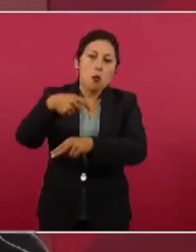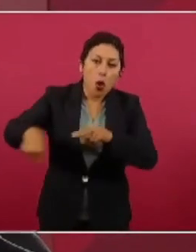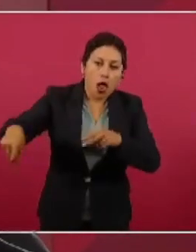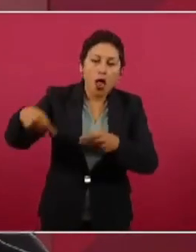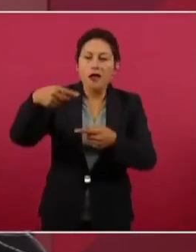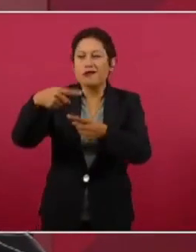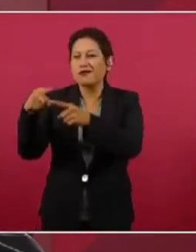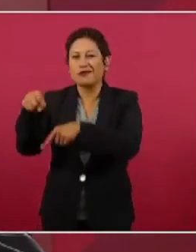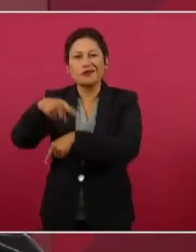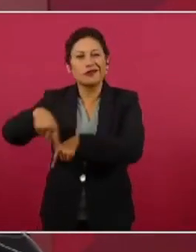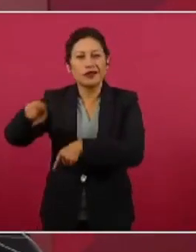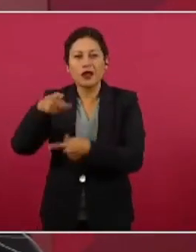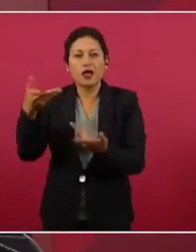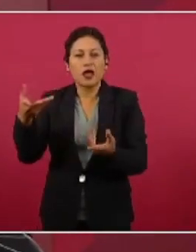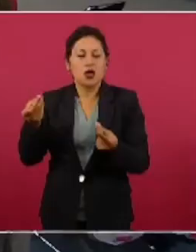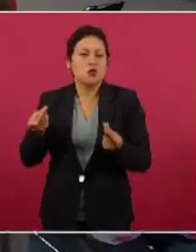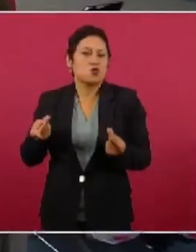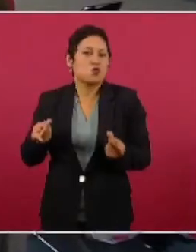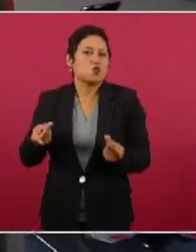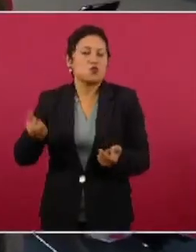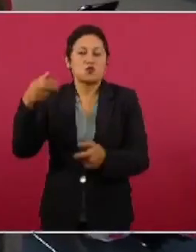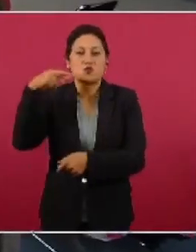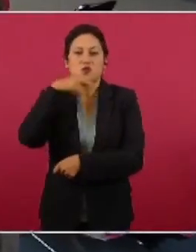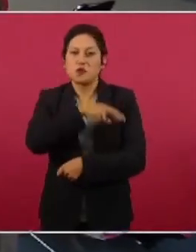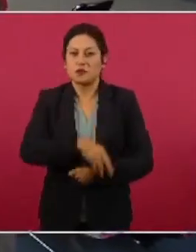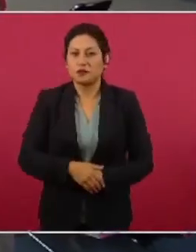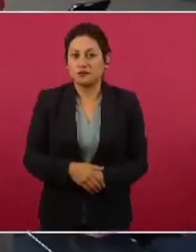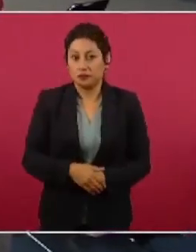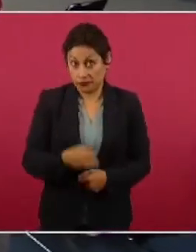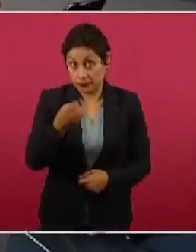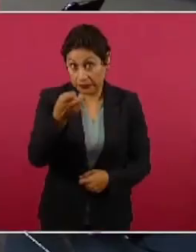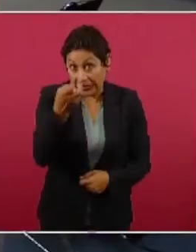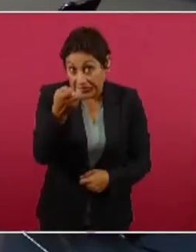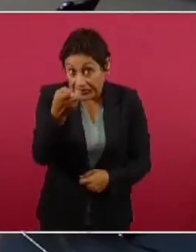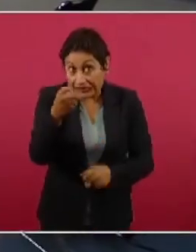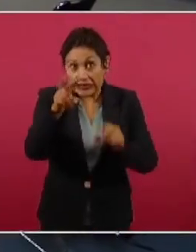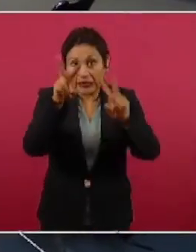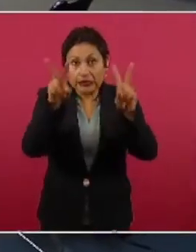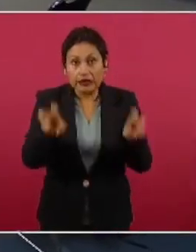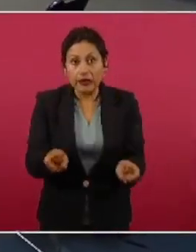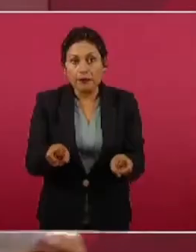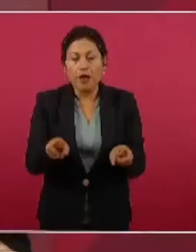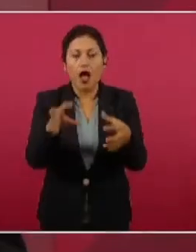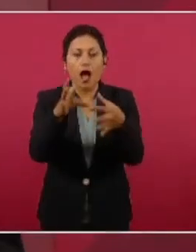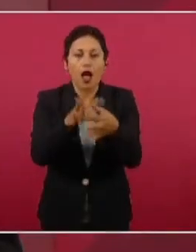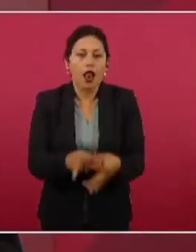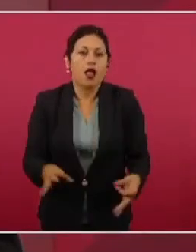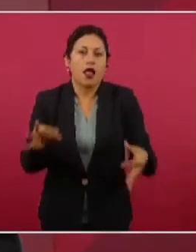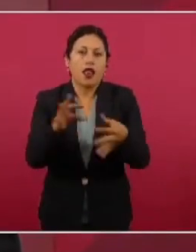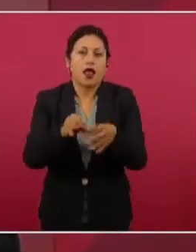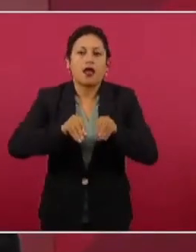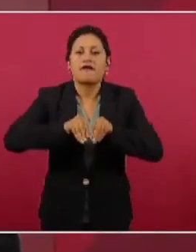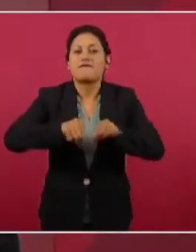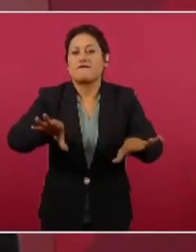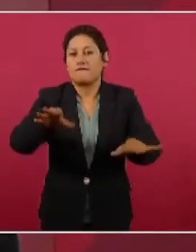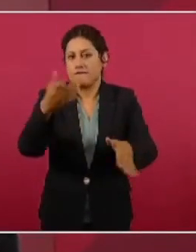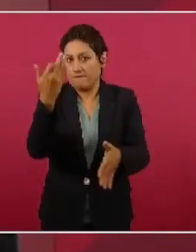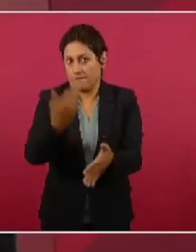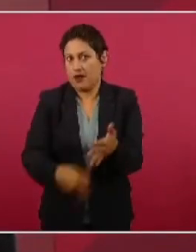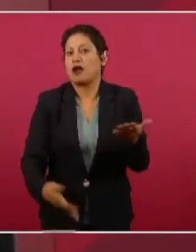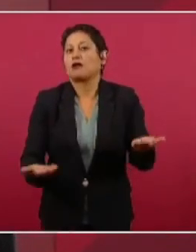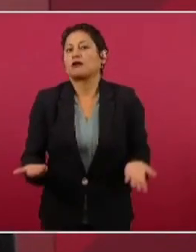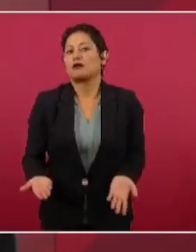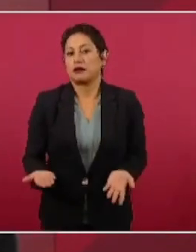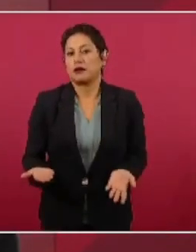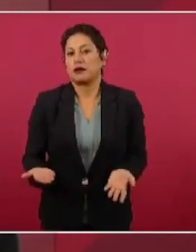Hace falta explicar todo esto, y además, como es tanta la avalancha